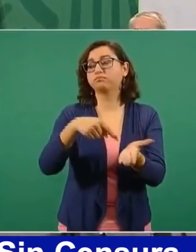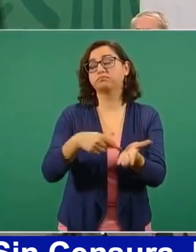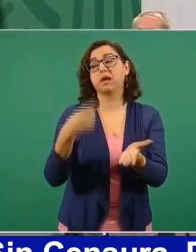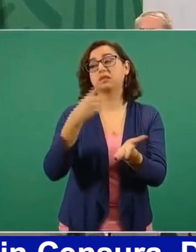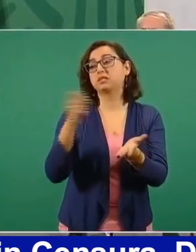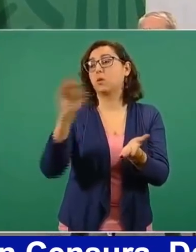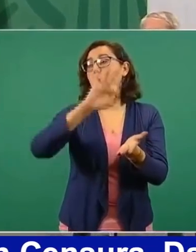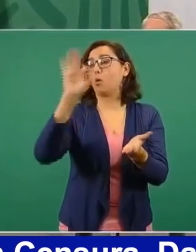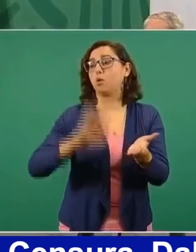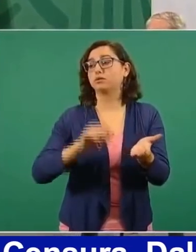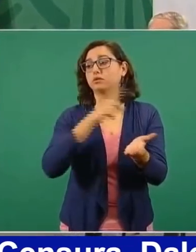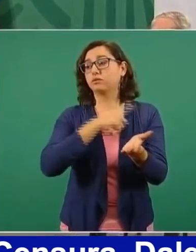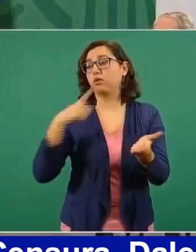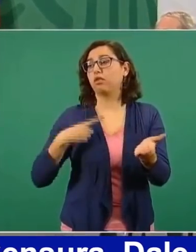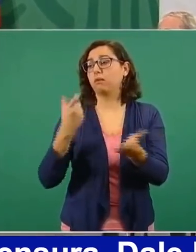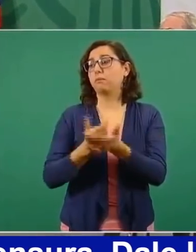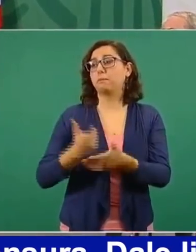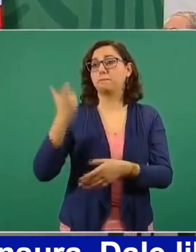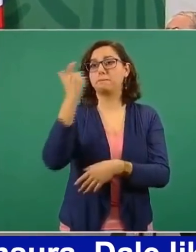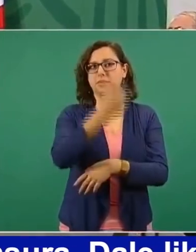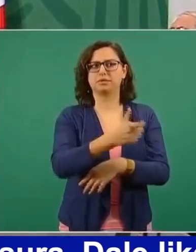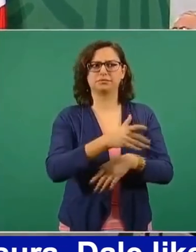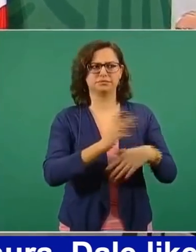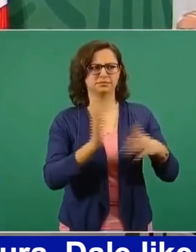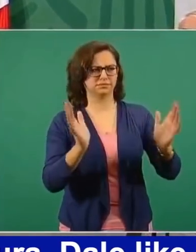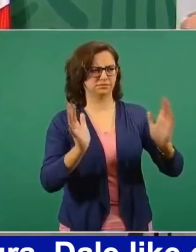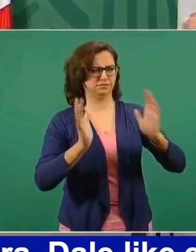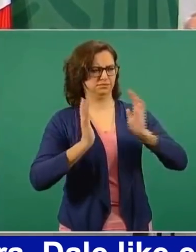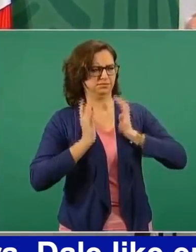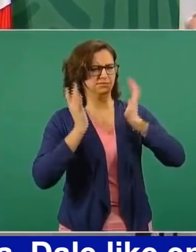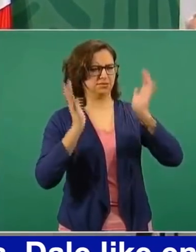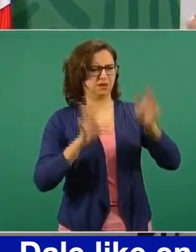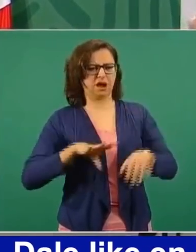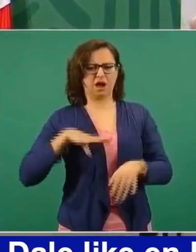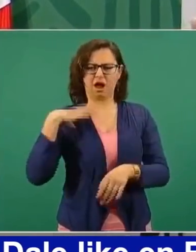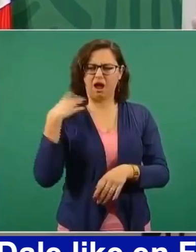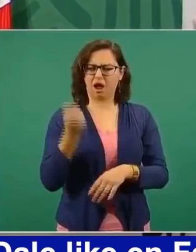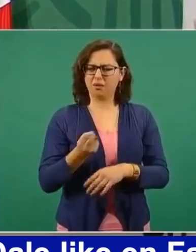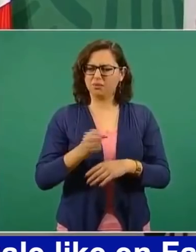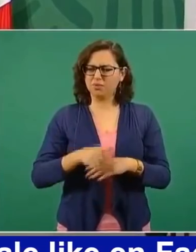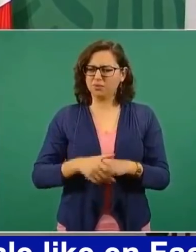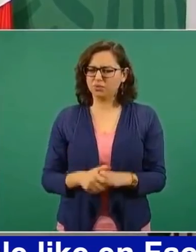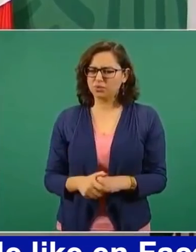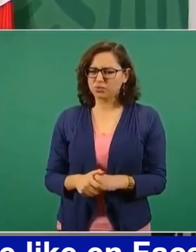Ahora ya se hizo una revisión, se habló con los